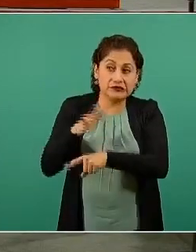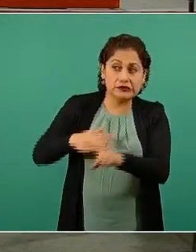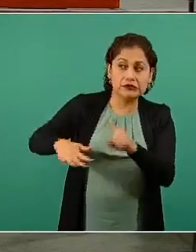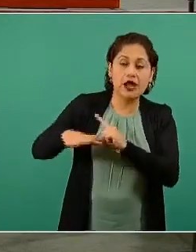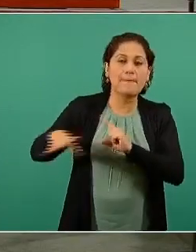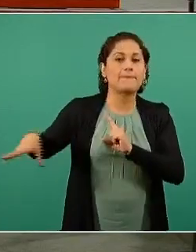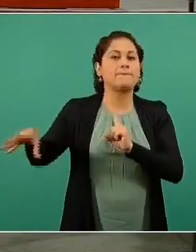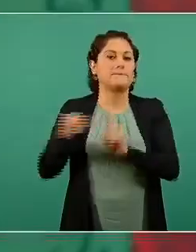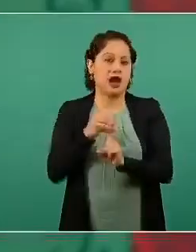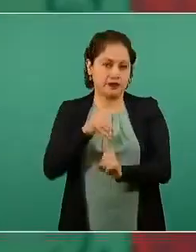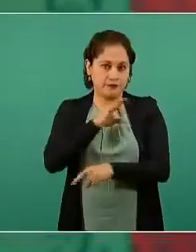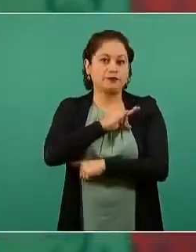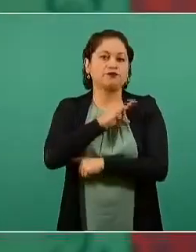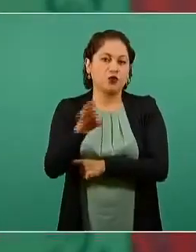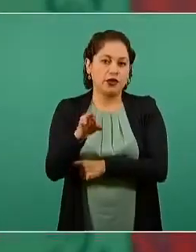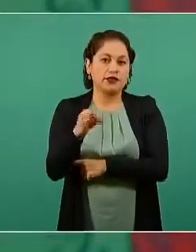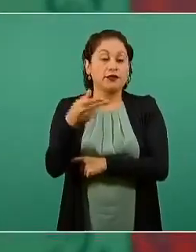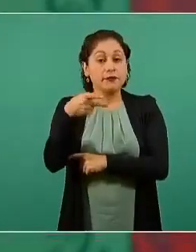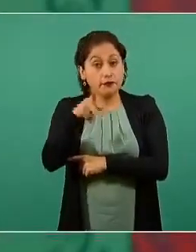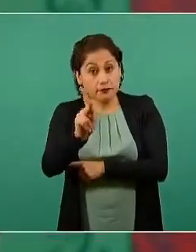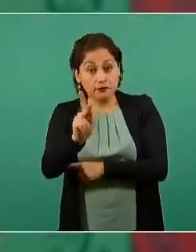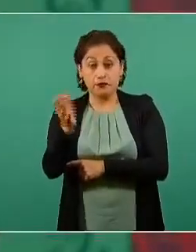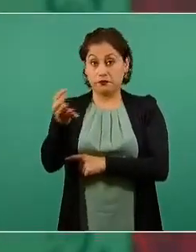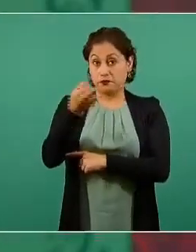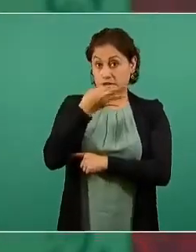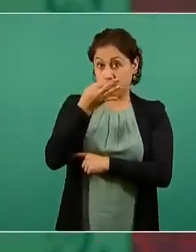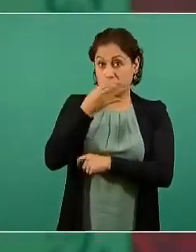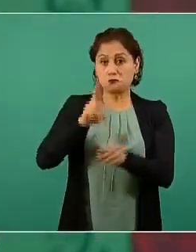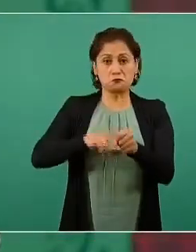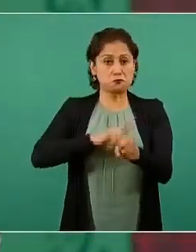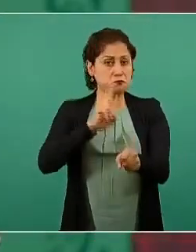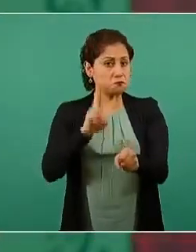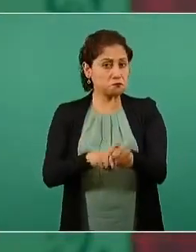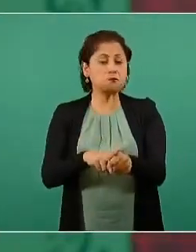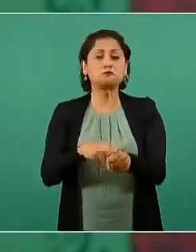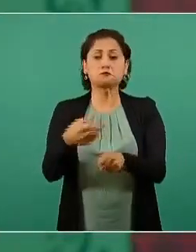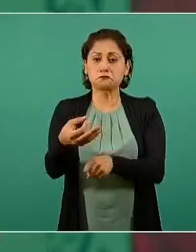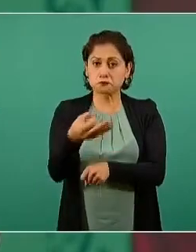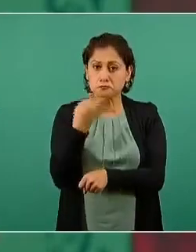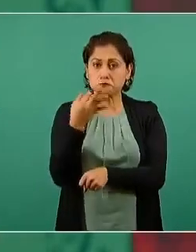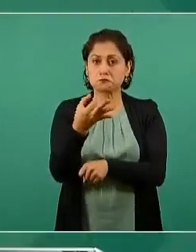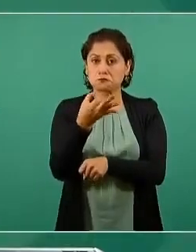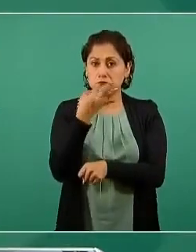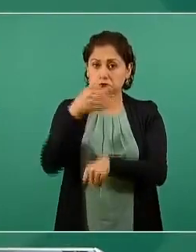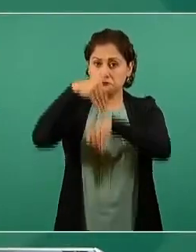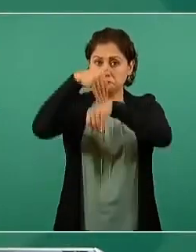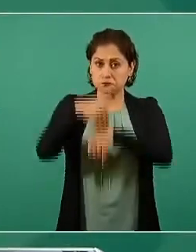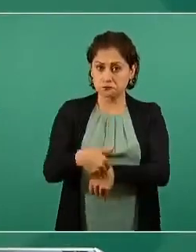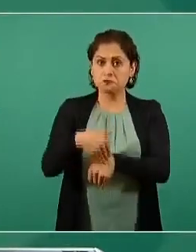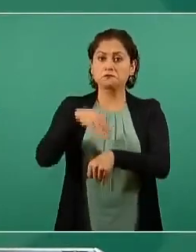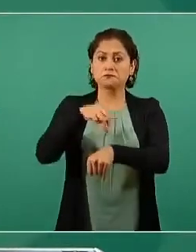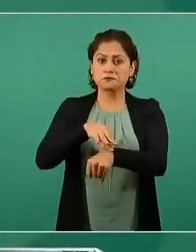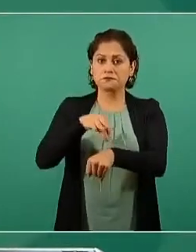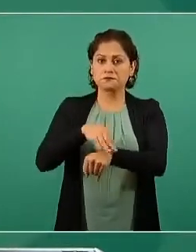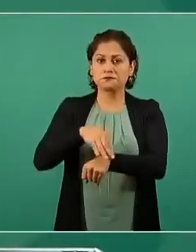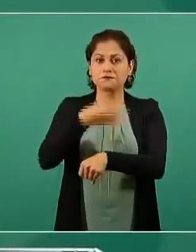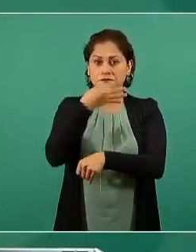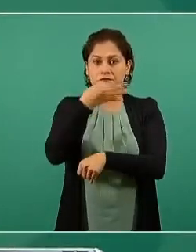negro. Si se usan correctamente los medicamentos en dosis razonables, ciertos derivados de la cortisona, en